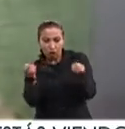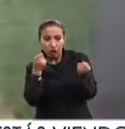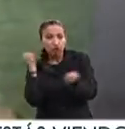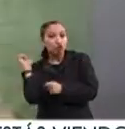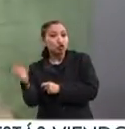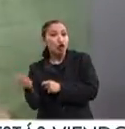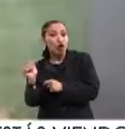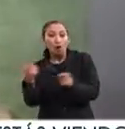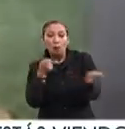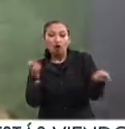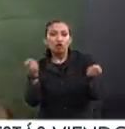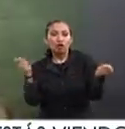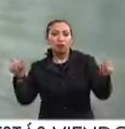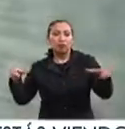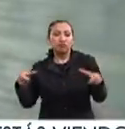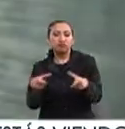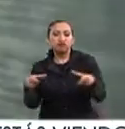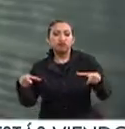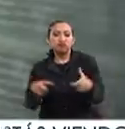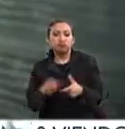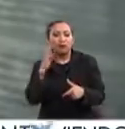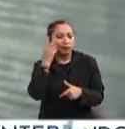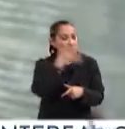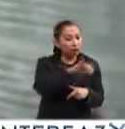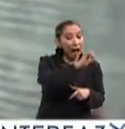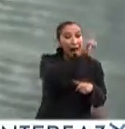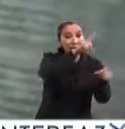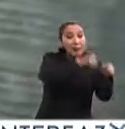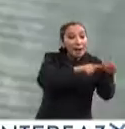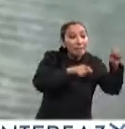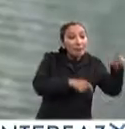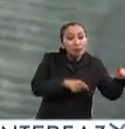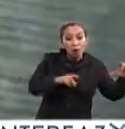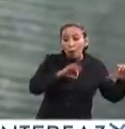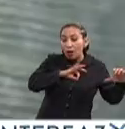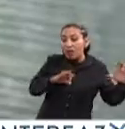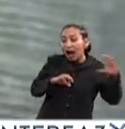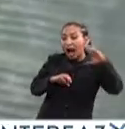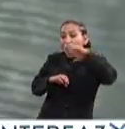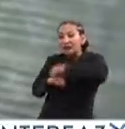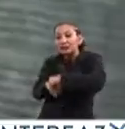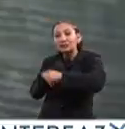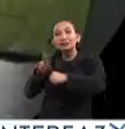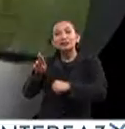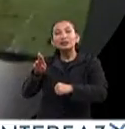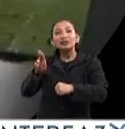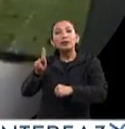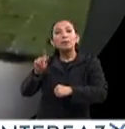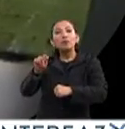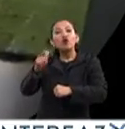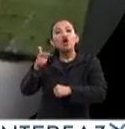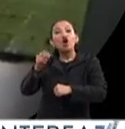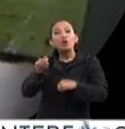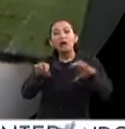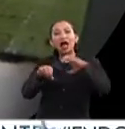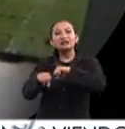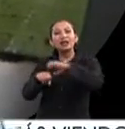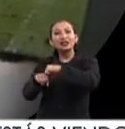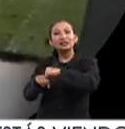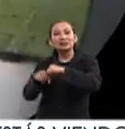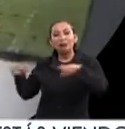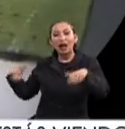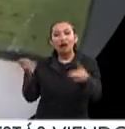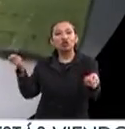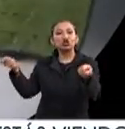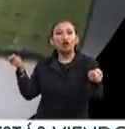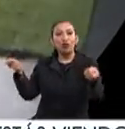autorregulación. Entonces, se buscaron depredadores que puedan regular la población del pulgón amarillo. Uno